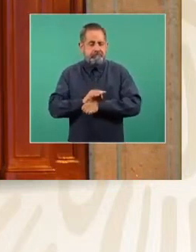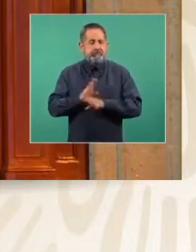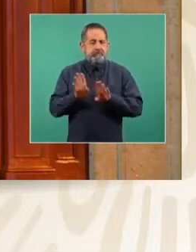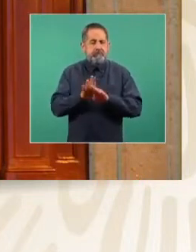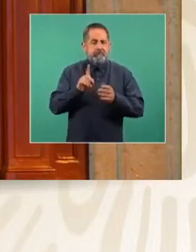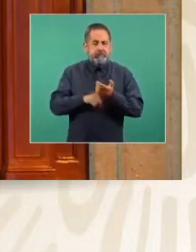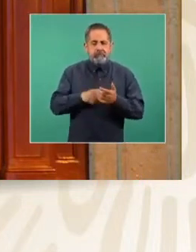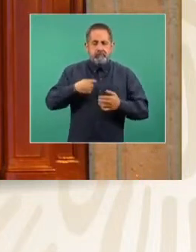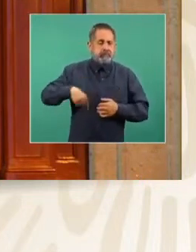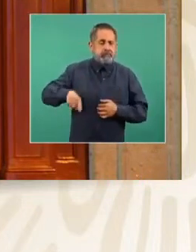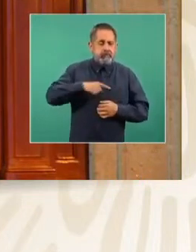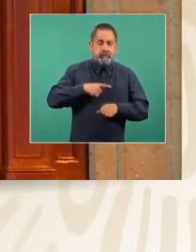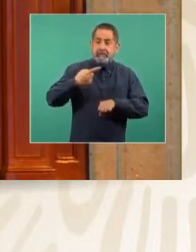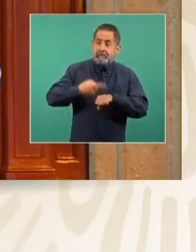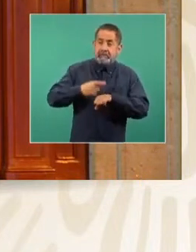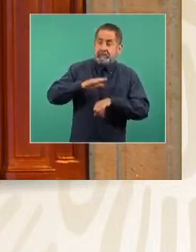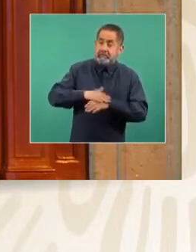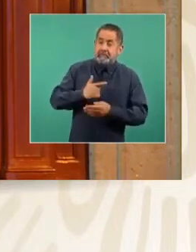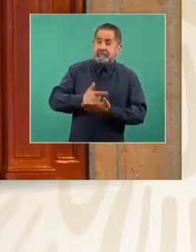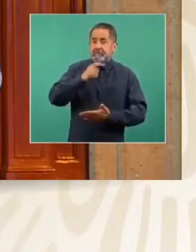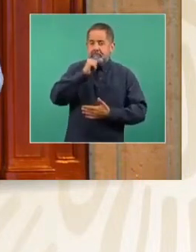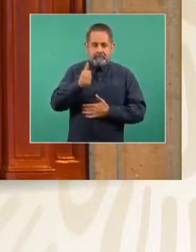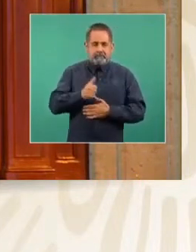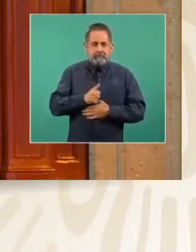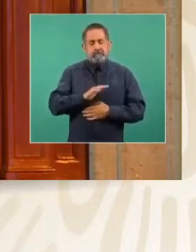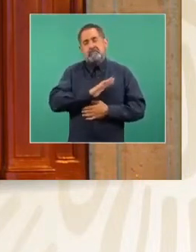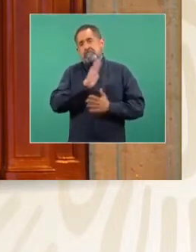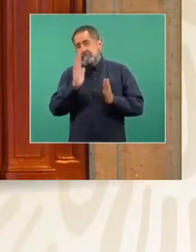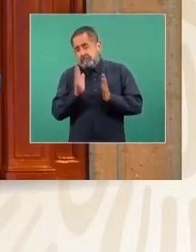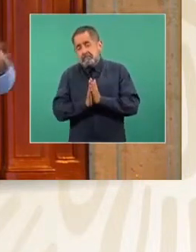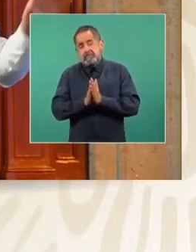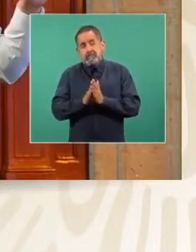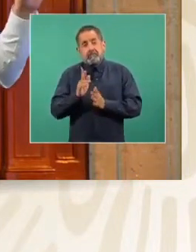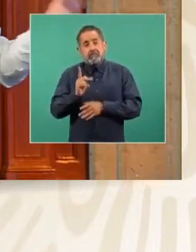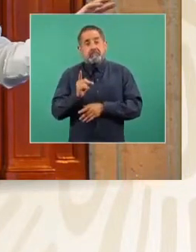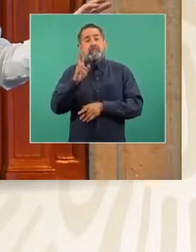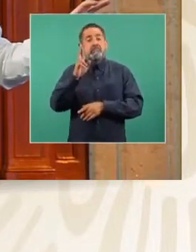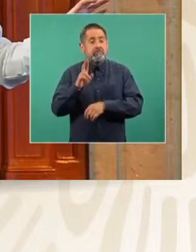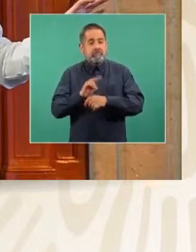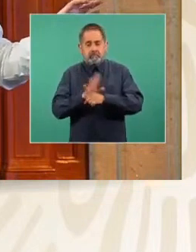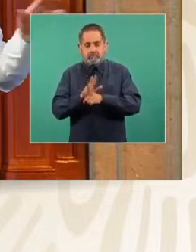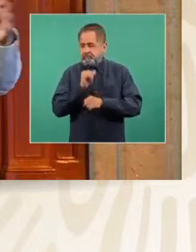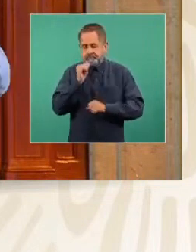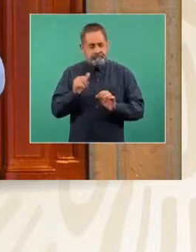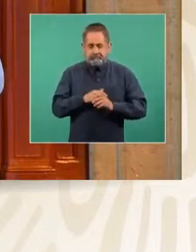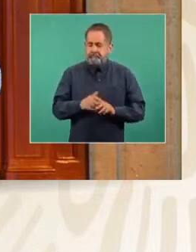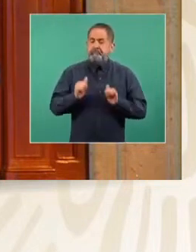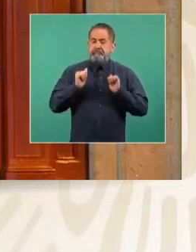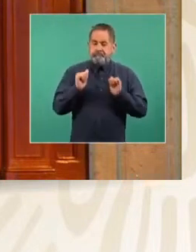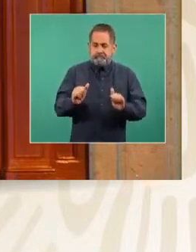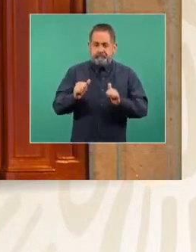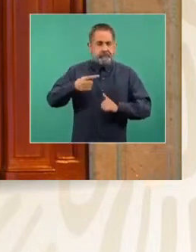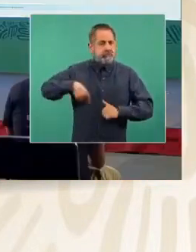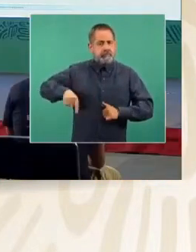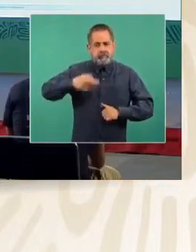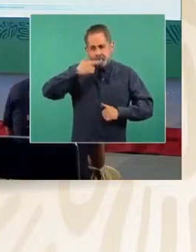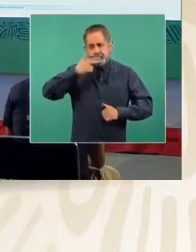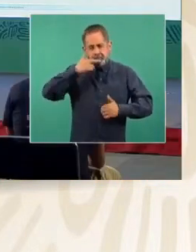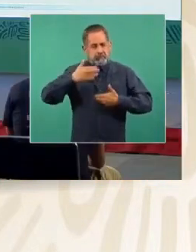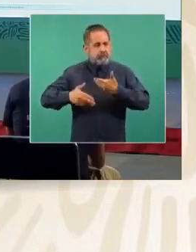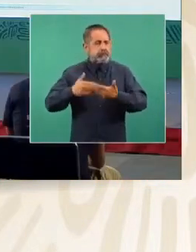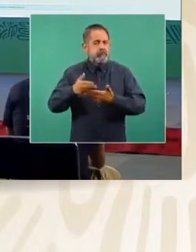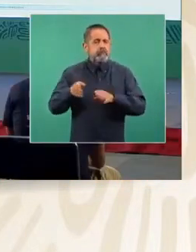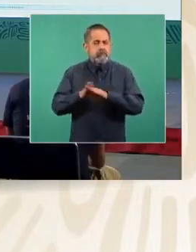de no enfermar gravemente y no fallecer a causa de la enfermedad para un grupo poblacional que tiene el mayor o el